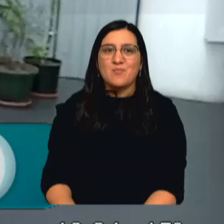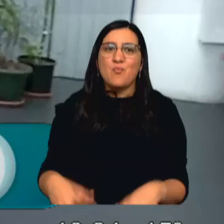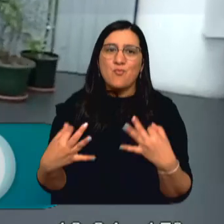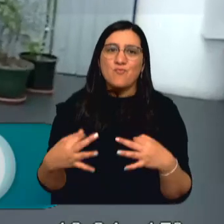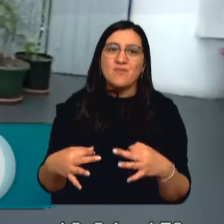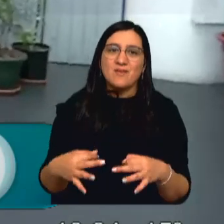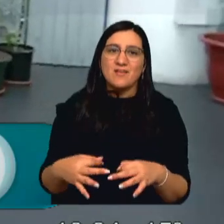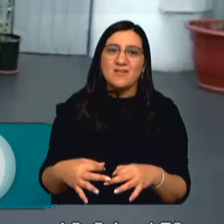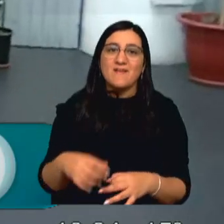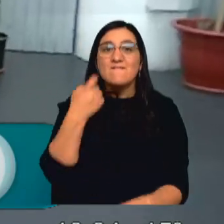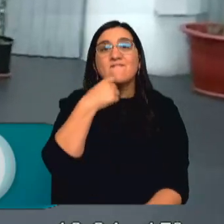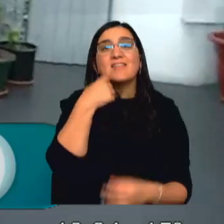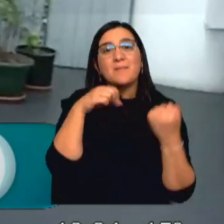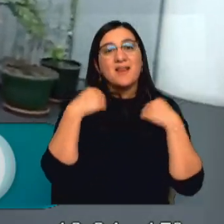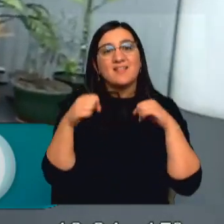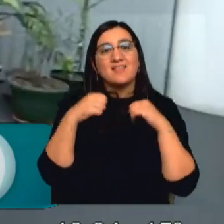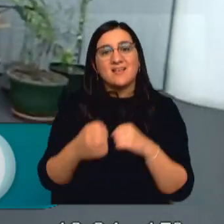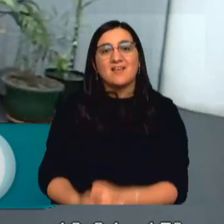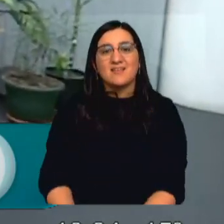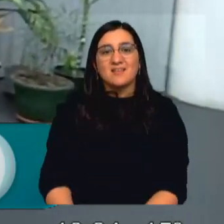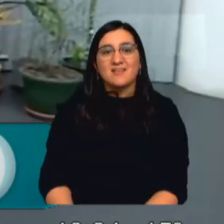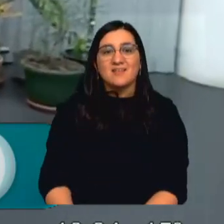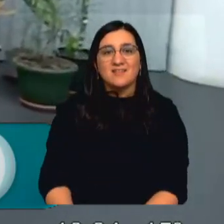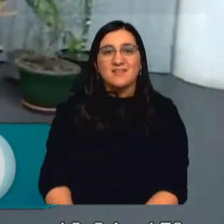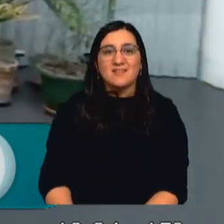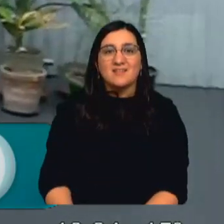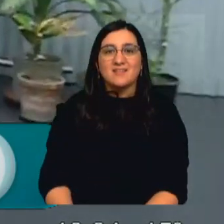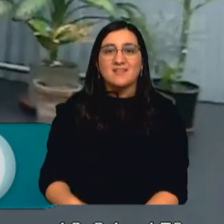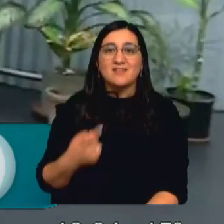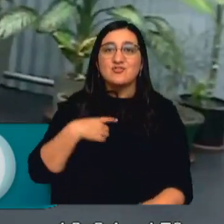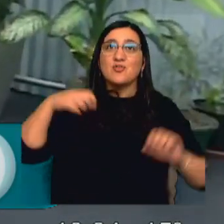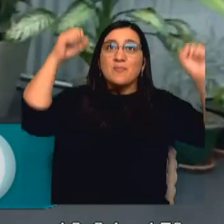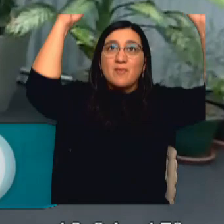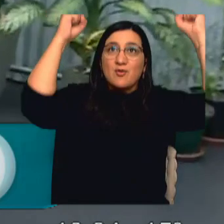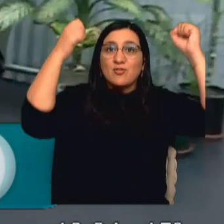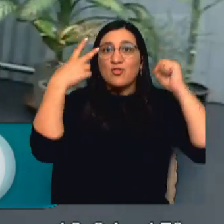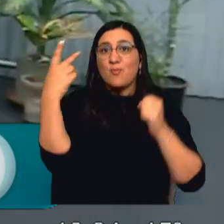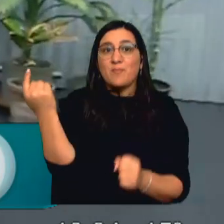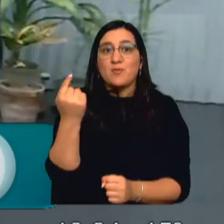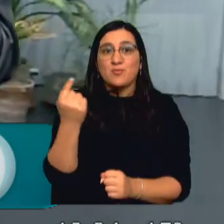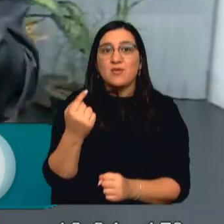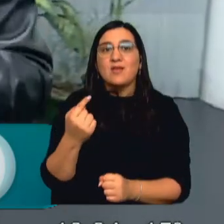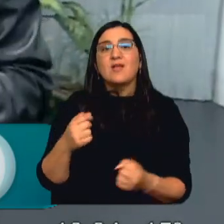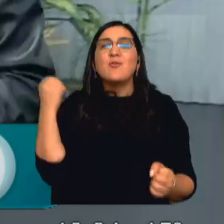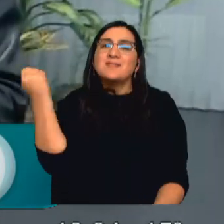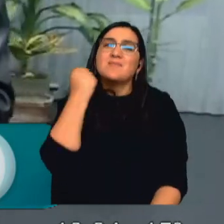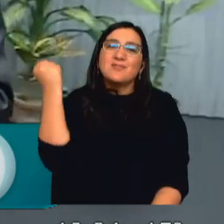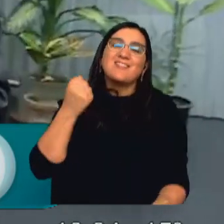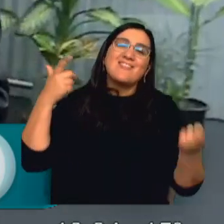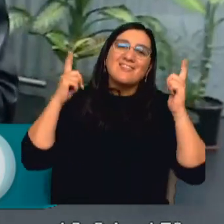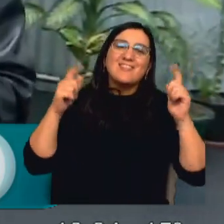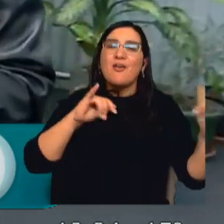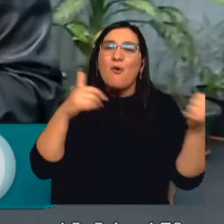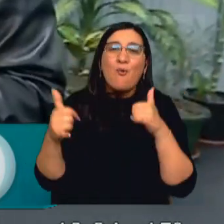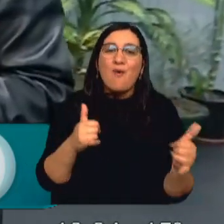está... No, pero, o sea, apenas te cansaste. Yo me colgué 2 minutos y ya estoy agitada. Lo importante es divertirse. Lo importante es jugar un